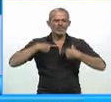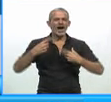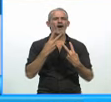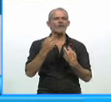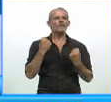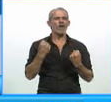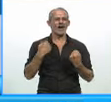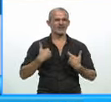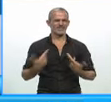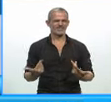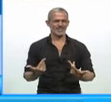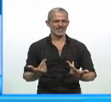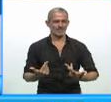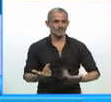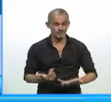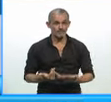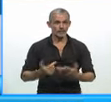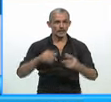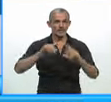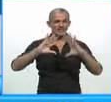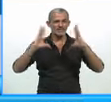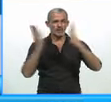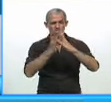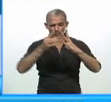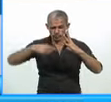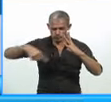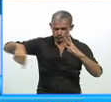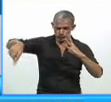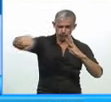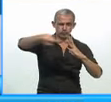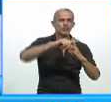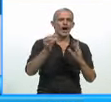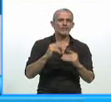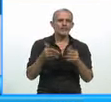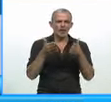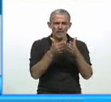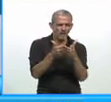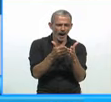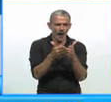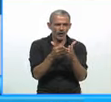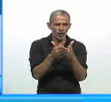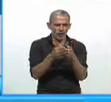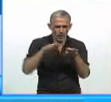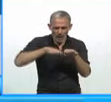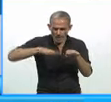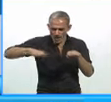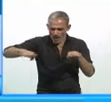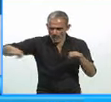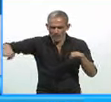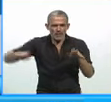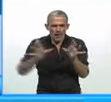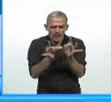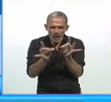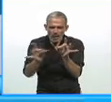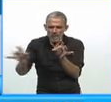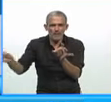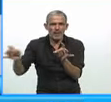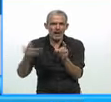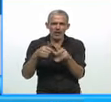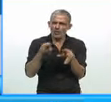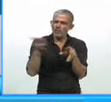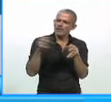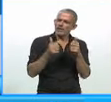hace crecer mucho. Y a veces en esos circuitos cerrados, donde están barco a barco, casi codo a codo, se mira a veces la